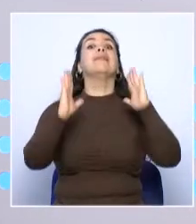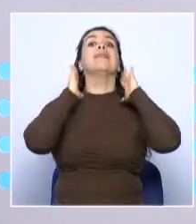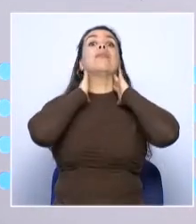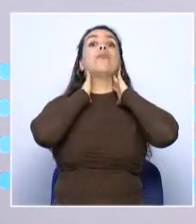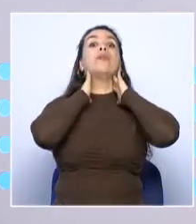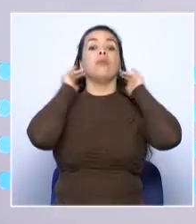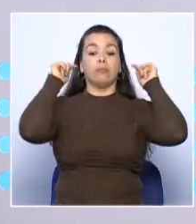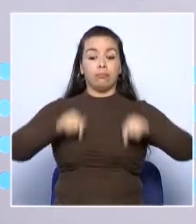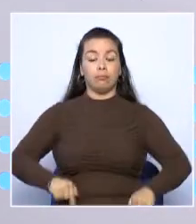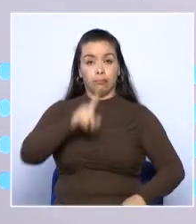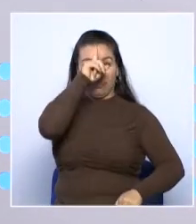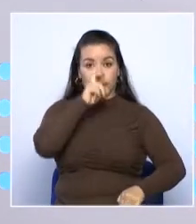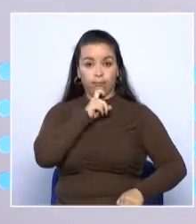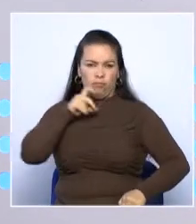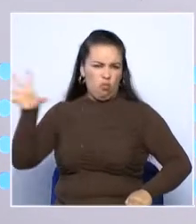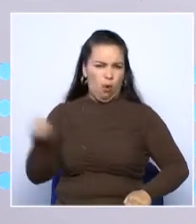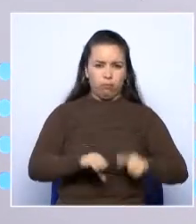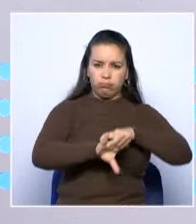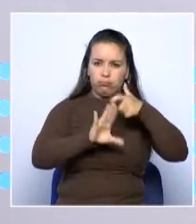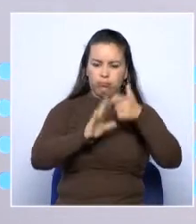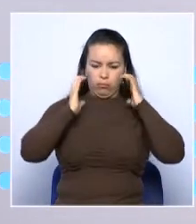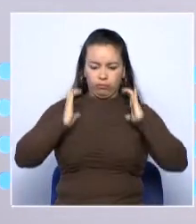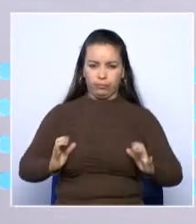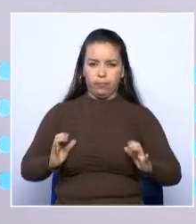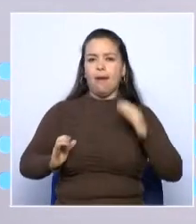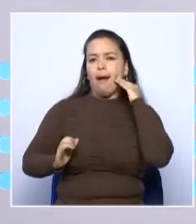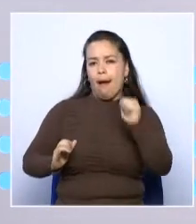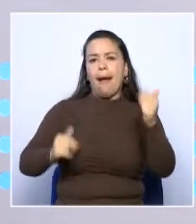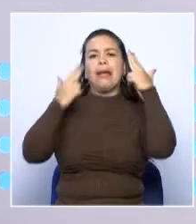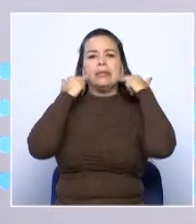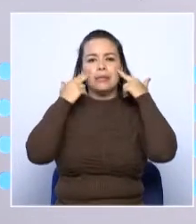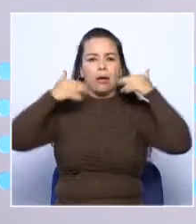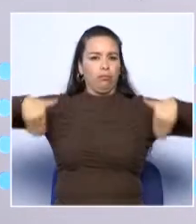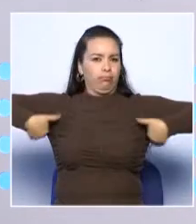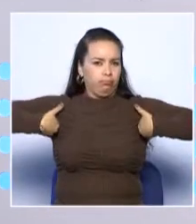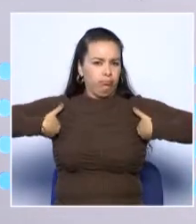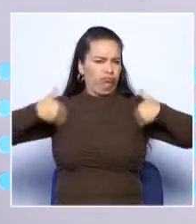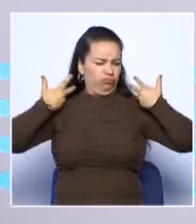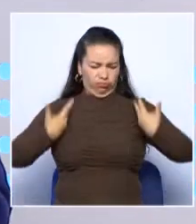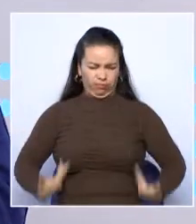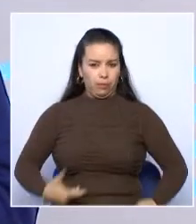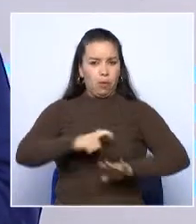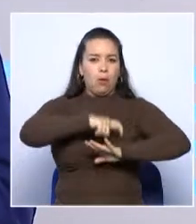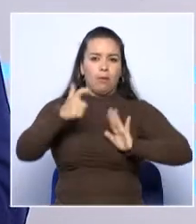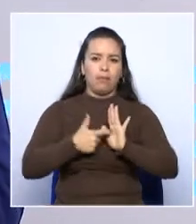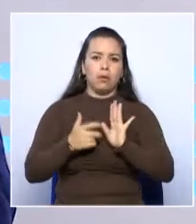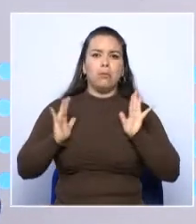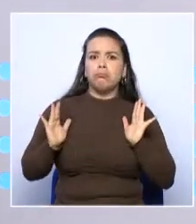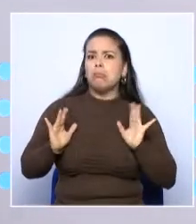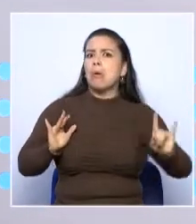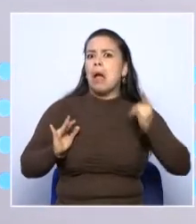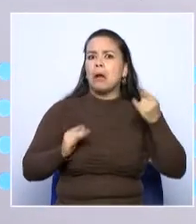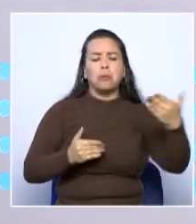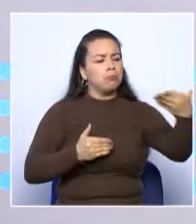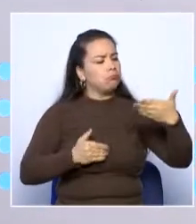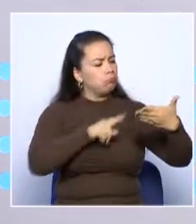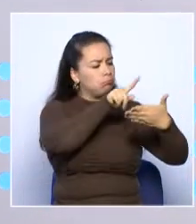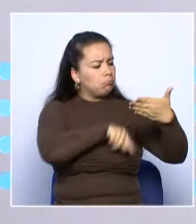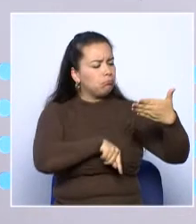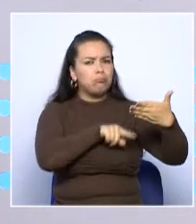a testículo y la mujer genitales, senos, axila y demás. Entonces puede salir un reporte que